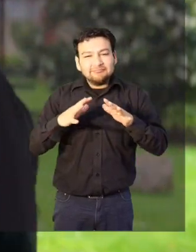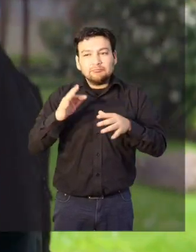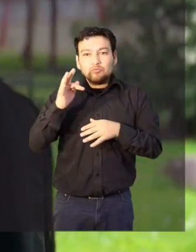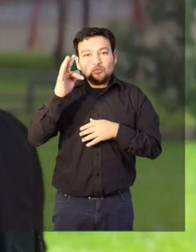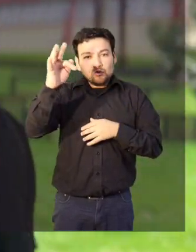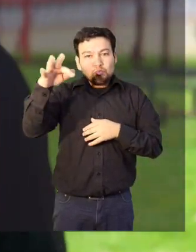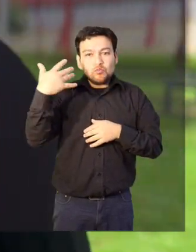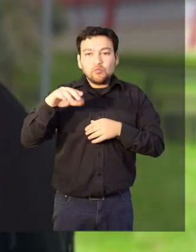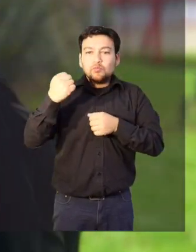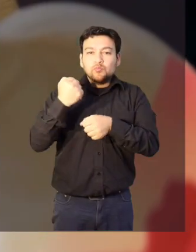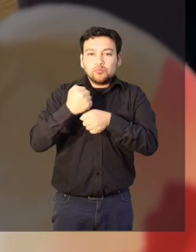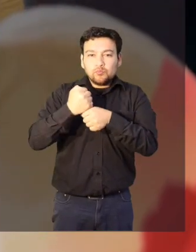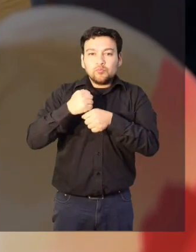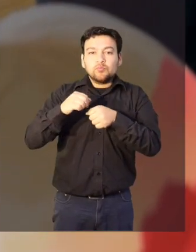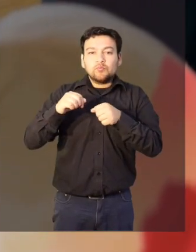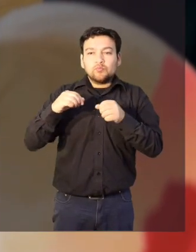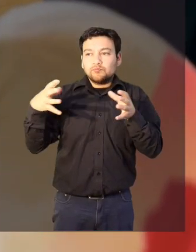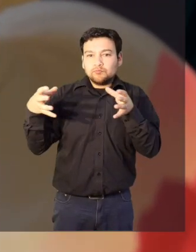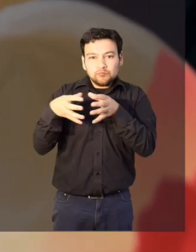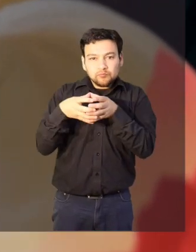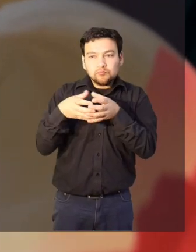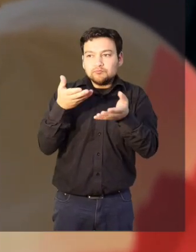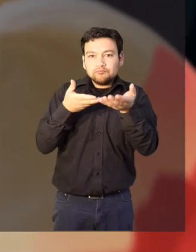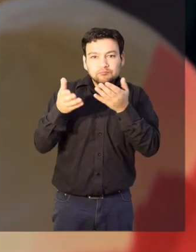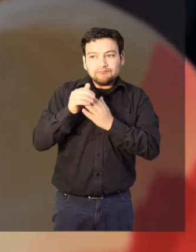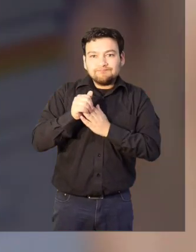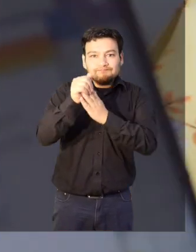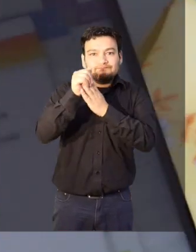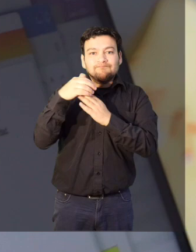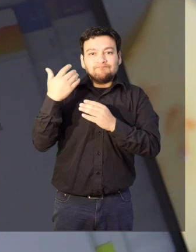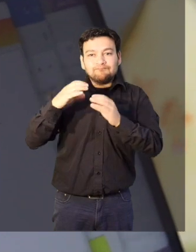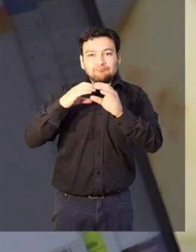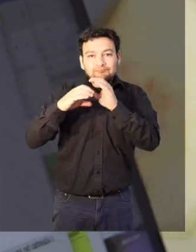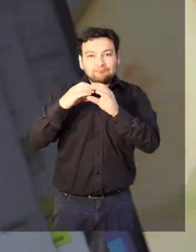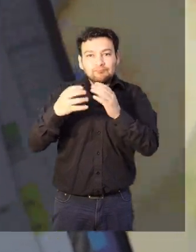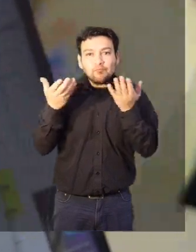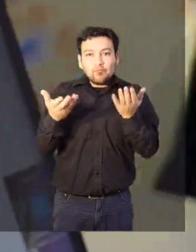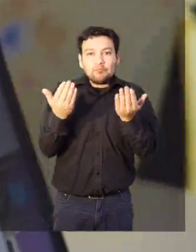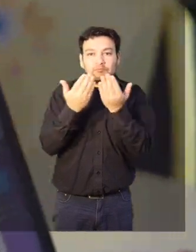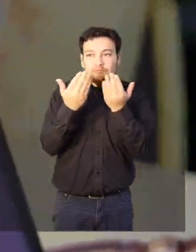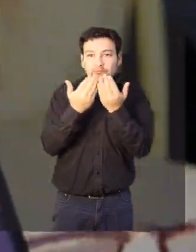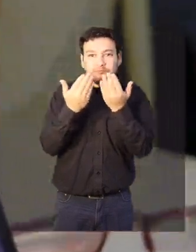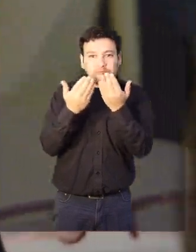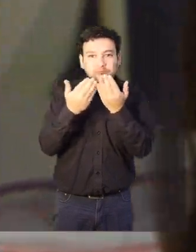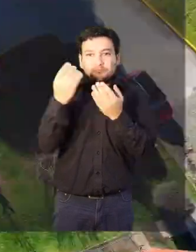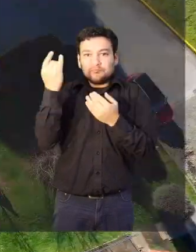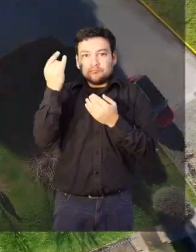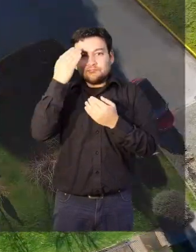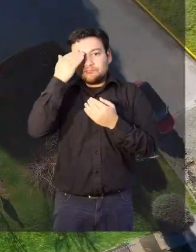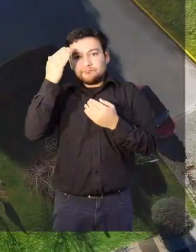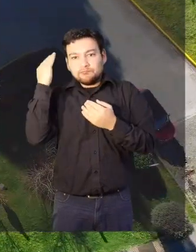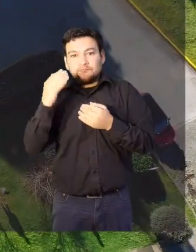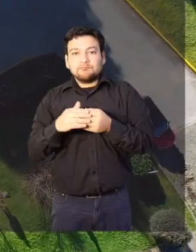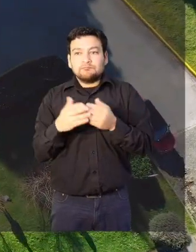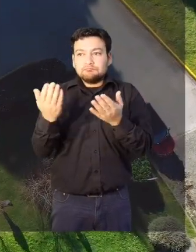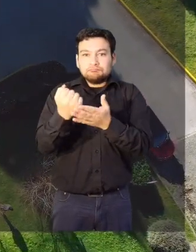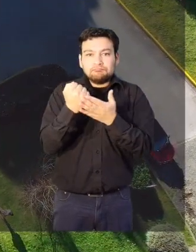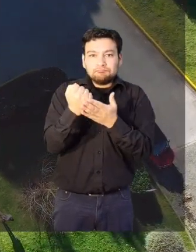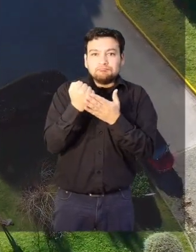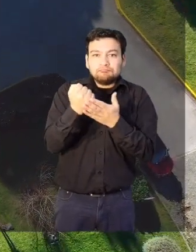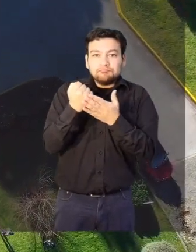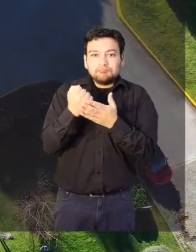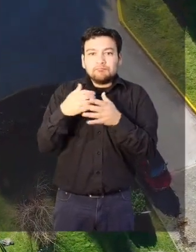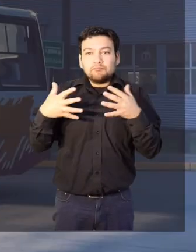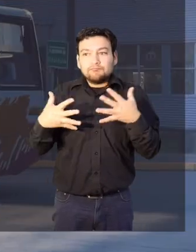más demandadas en el campo laboral como trabajo en equipo liderazgo y comunicación por otro lado el Estudiar en una universidad de